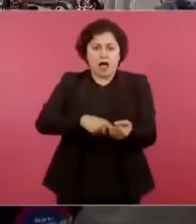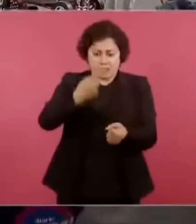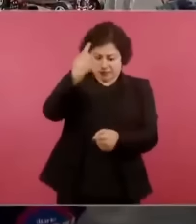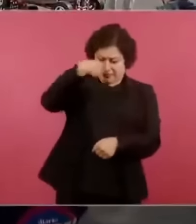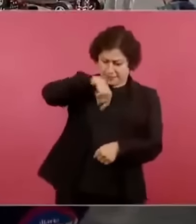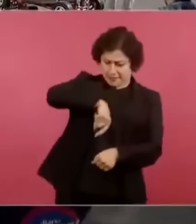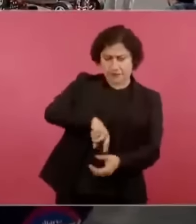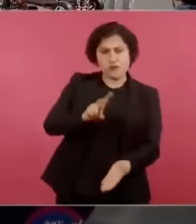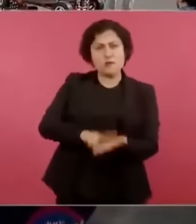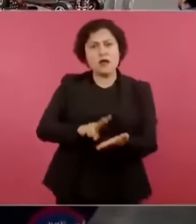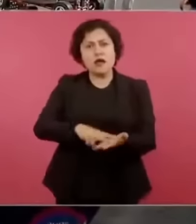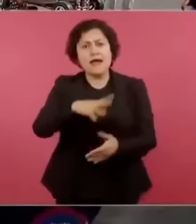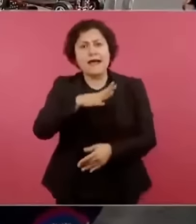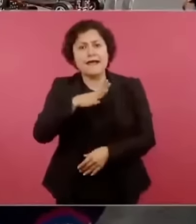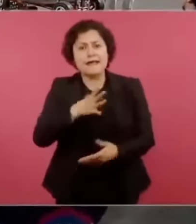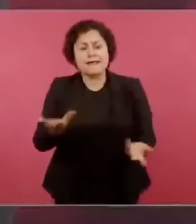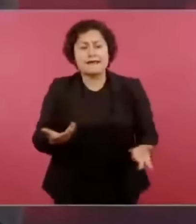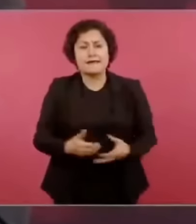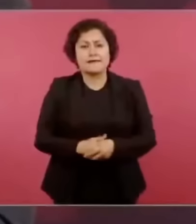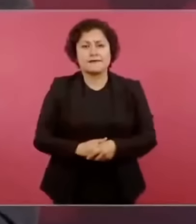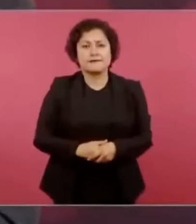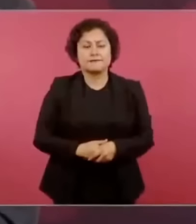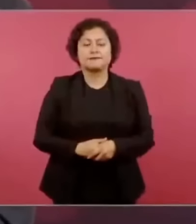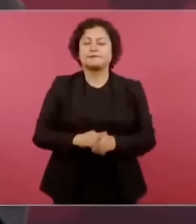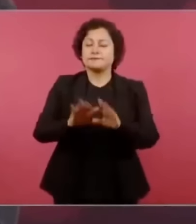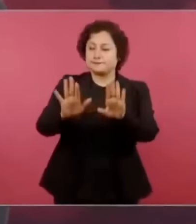Reina, si te parece.